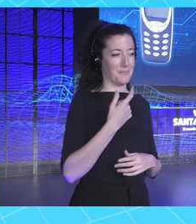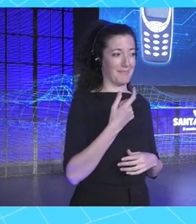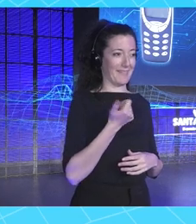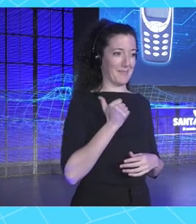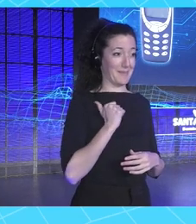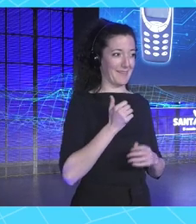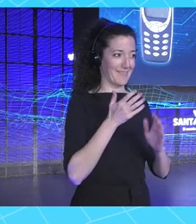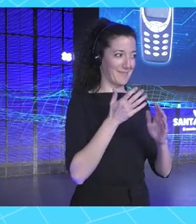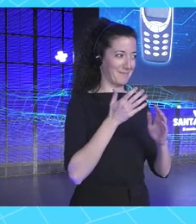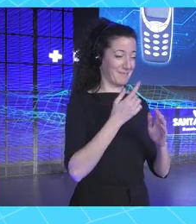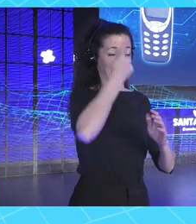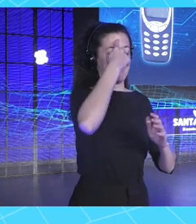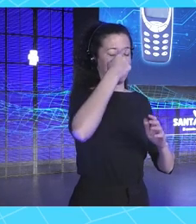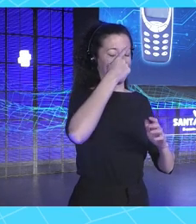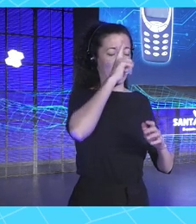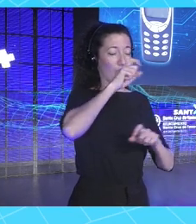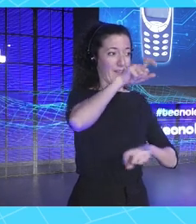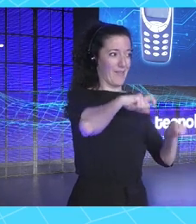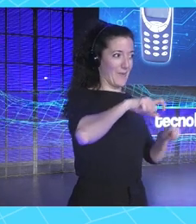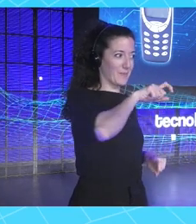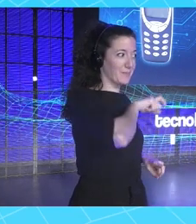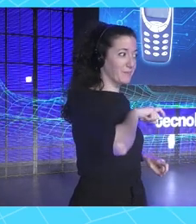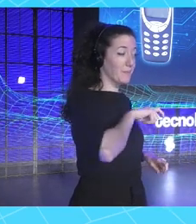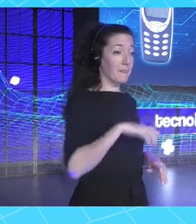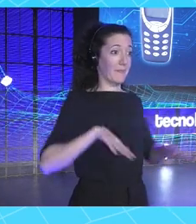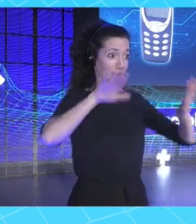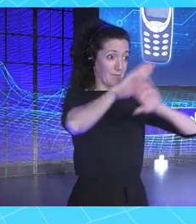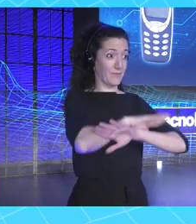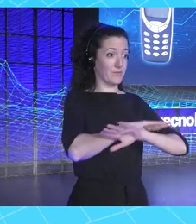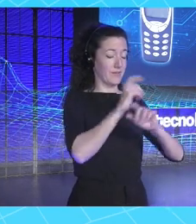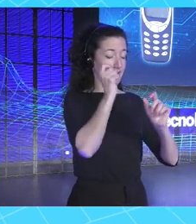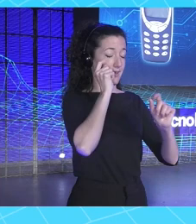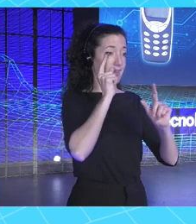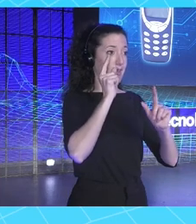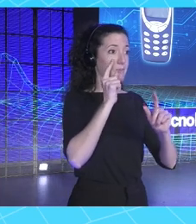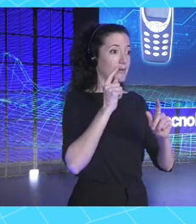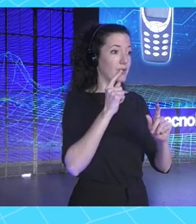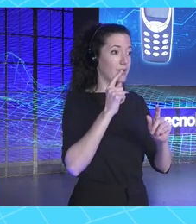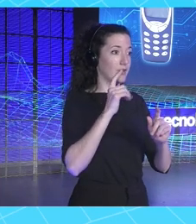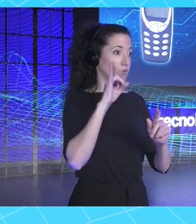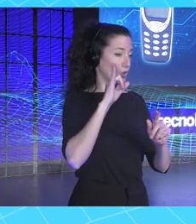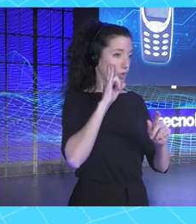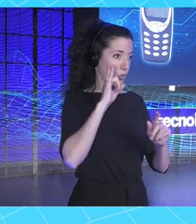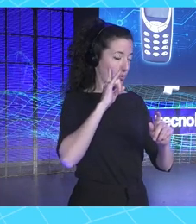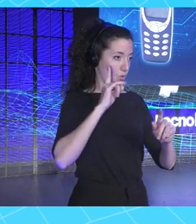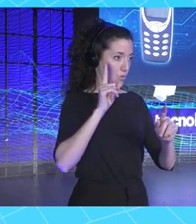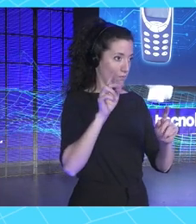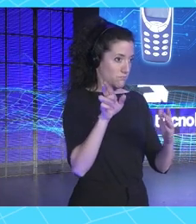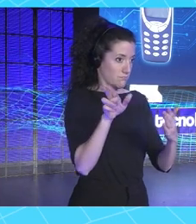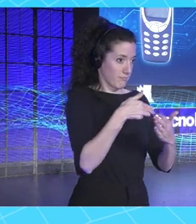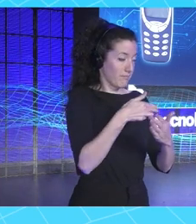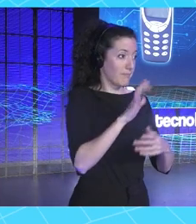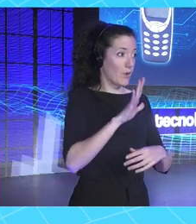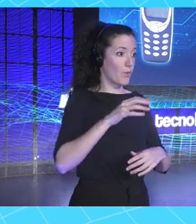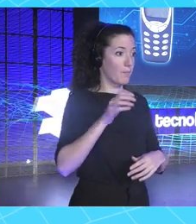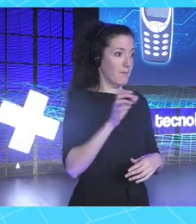de levantarse por la noche Perdona tenías el móvil ahí vibraba lo tenía sin sonido pero que la vibración despertaba toda la casa la de los de abajo y los de las